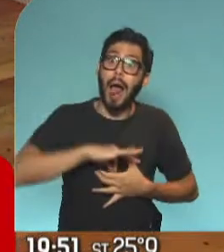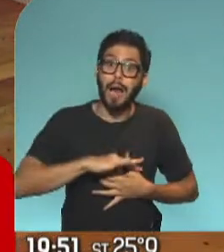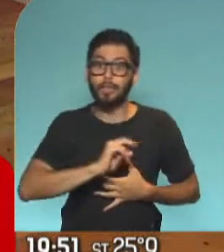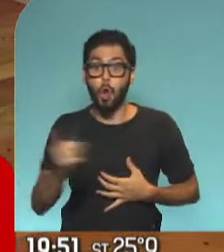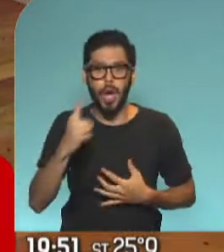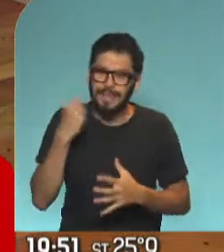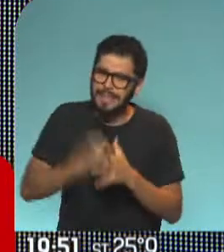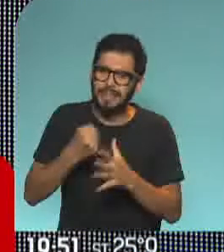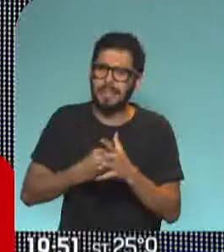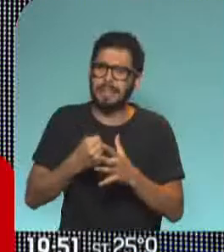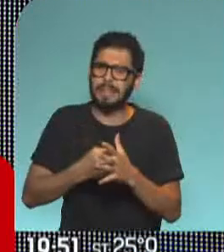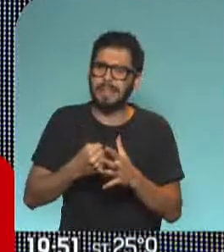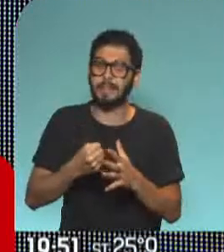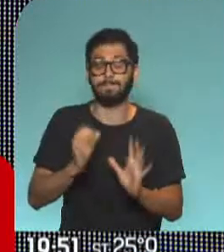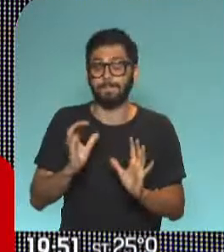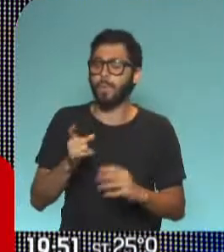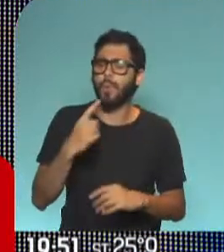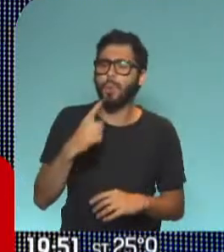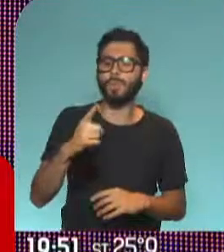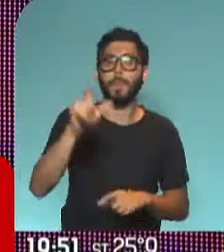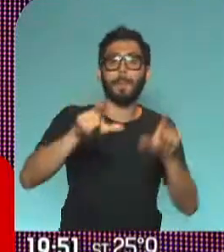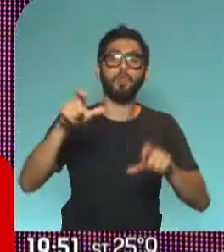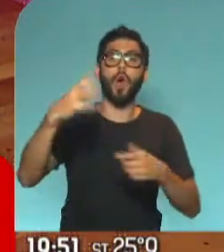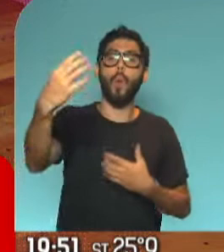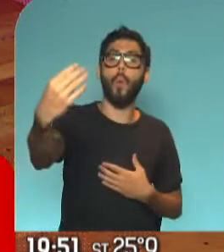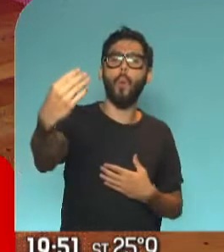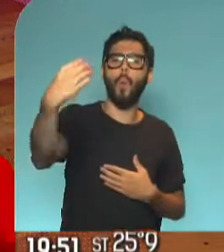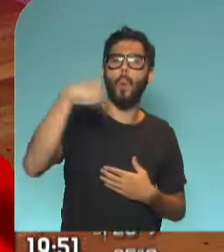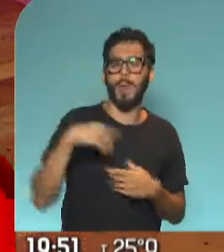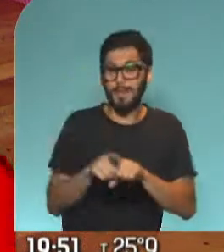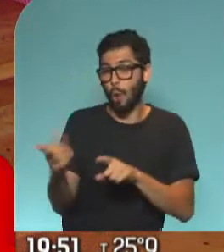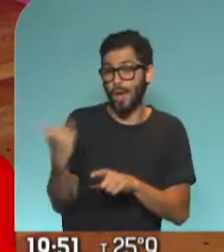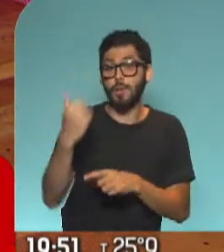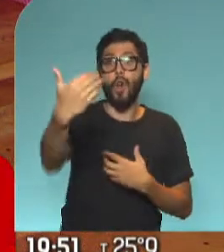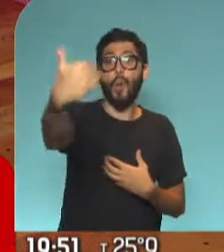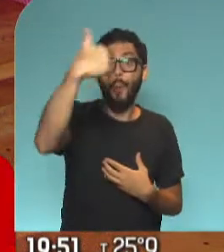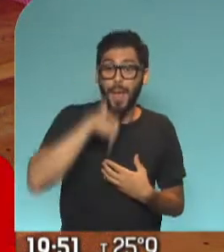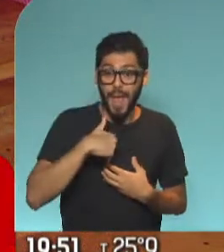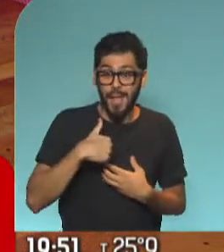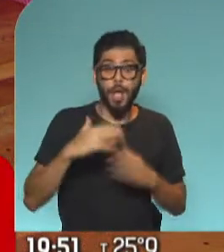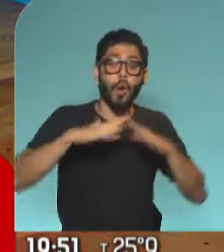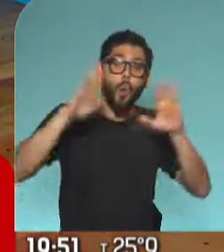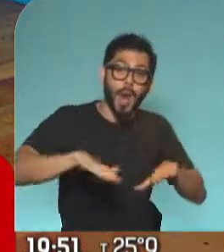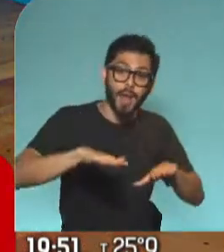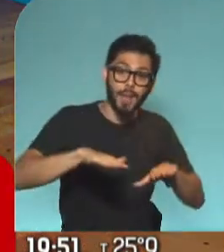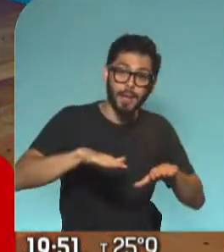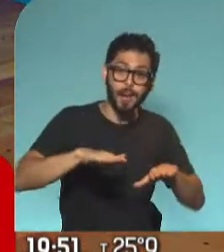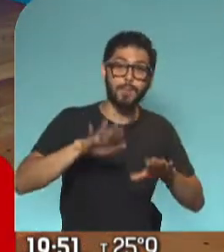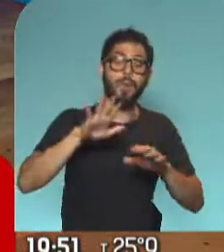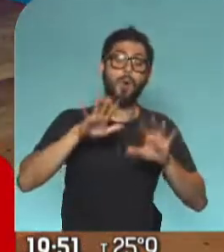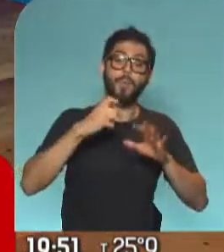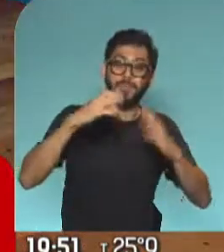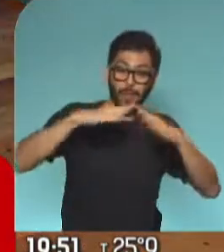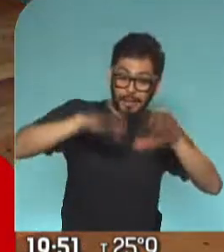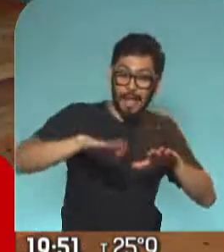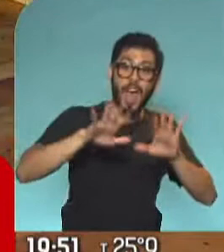con aquellos que regresan. Creo que usted mismo incluso lo contó ayer, cuarentena o PCR negativo. 10 días y PCR. 10 días,